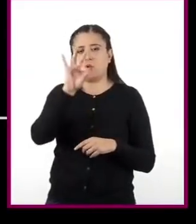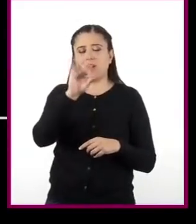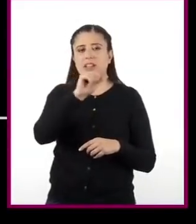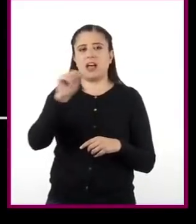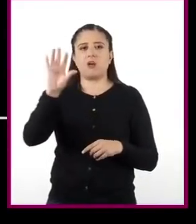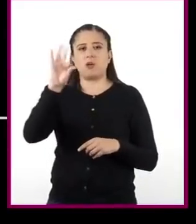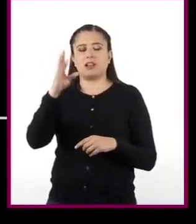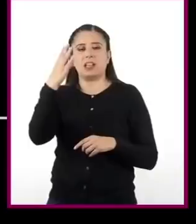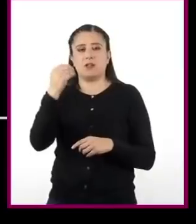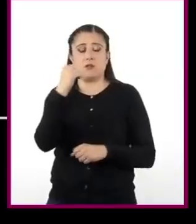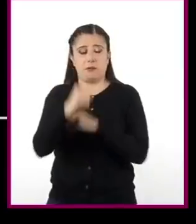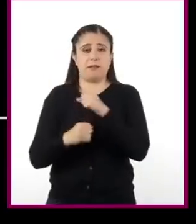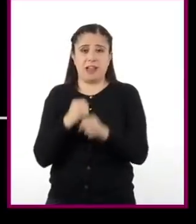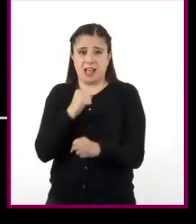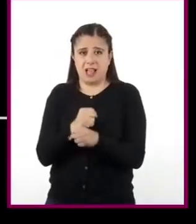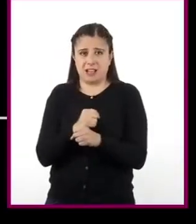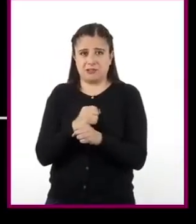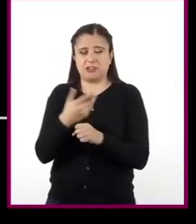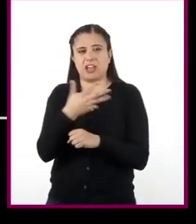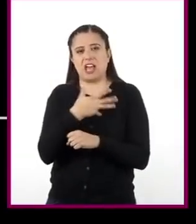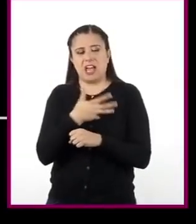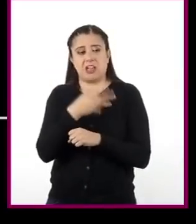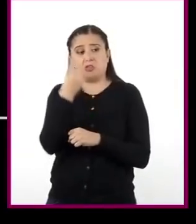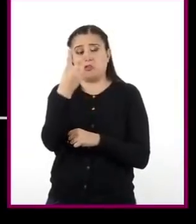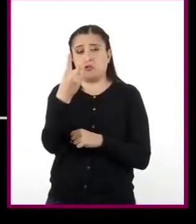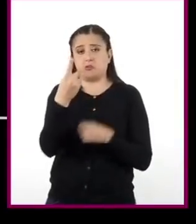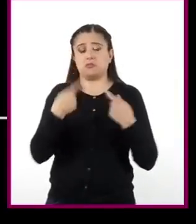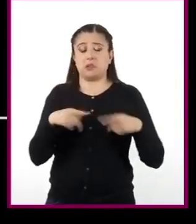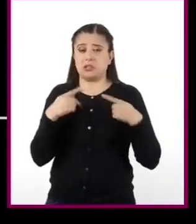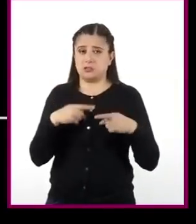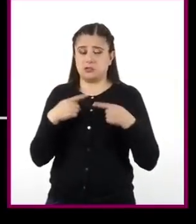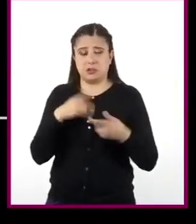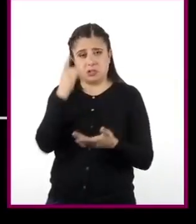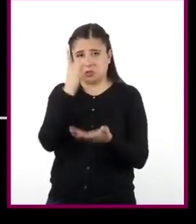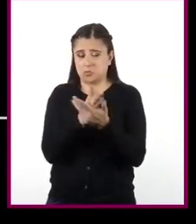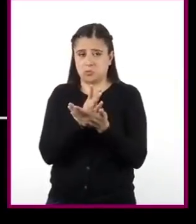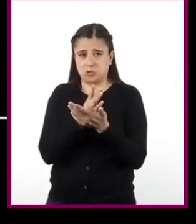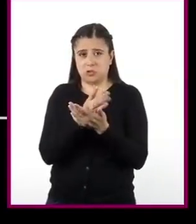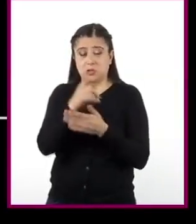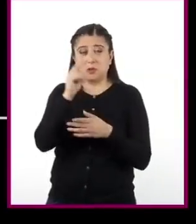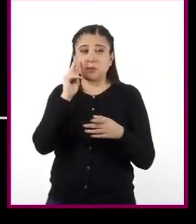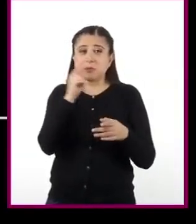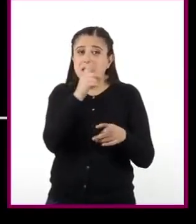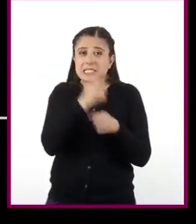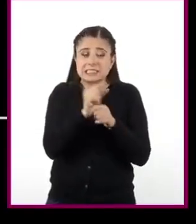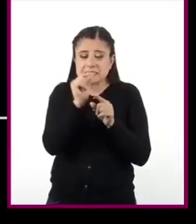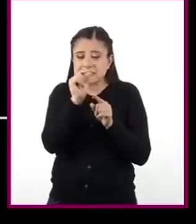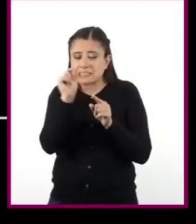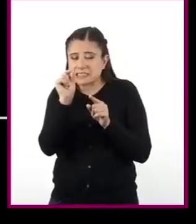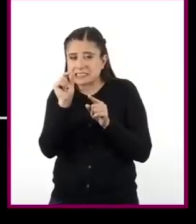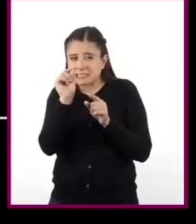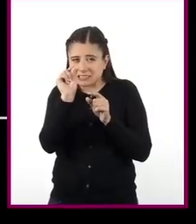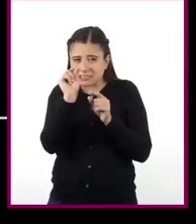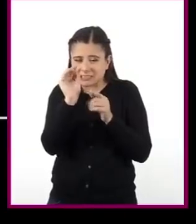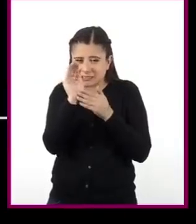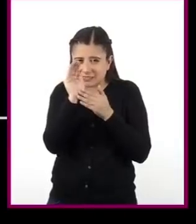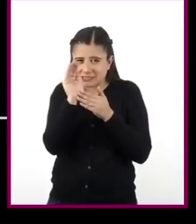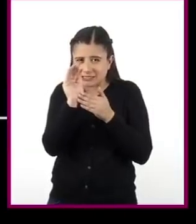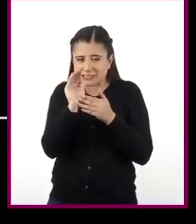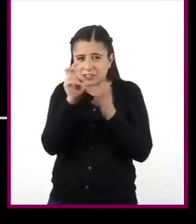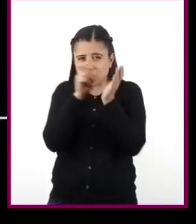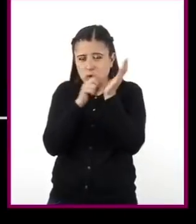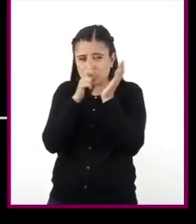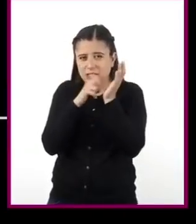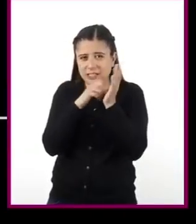a 49 años. Aquí tenemos solo 2 personas. Y de hecho, si se dan cuenta, me pasé un poquito. Vamos a